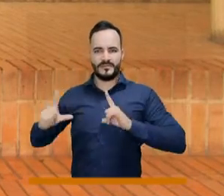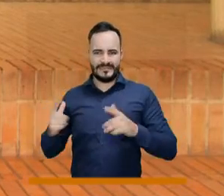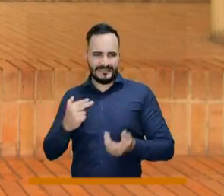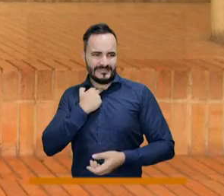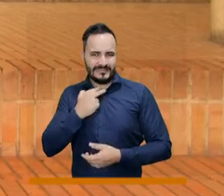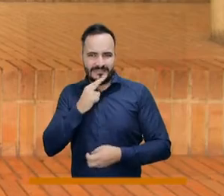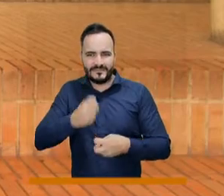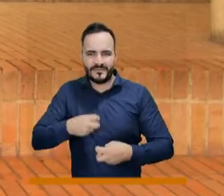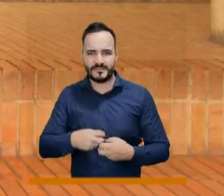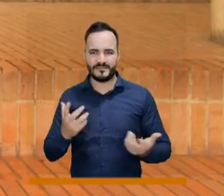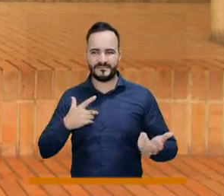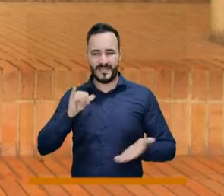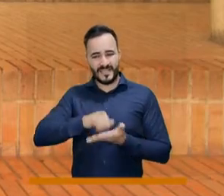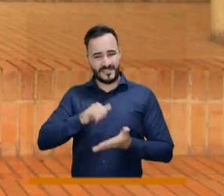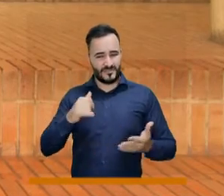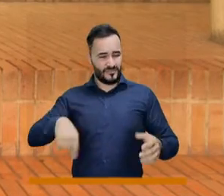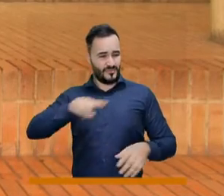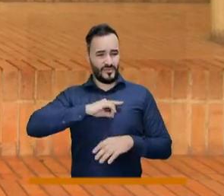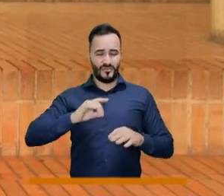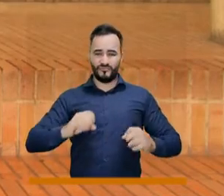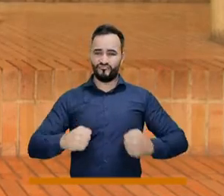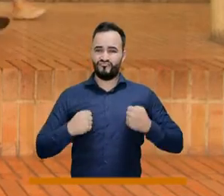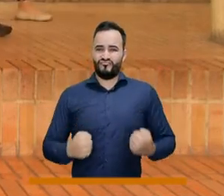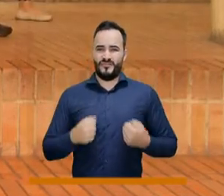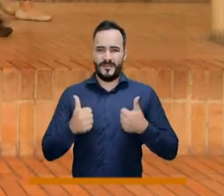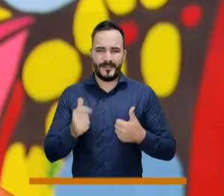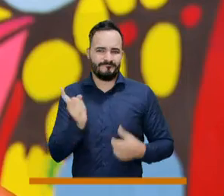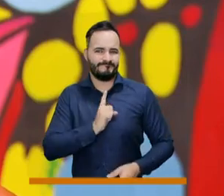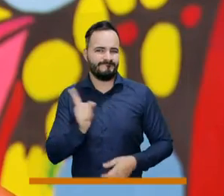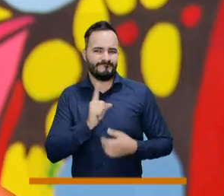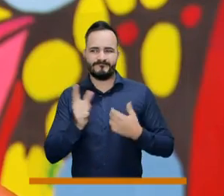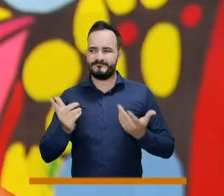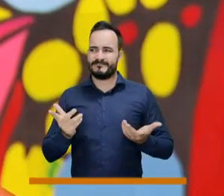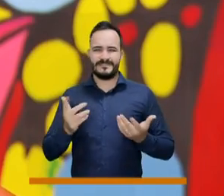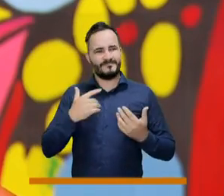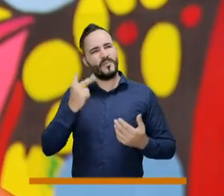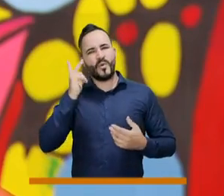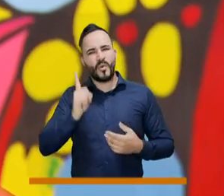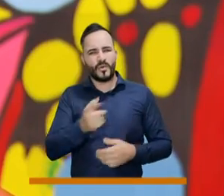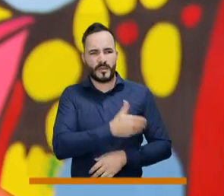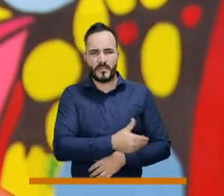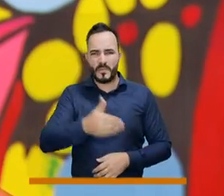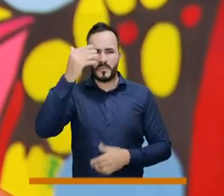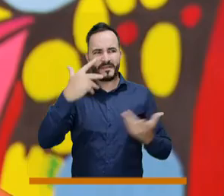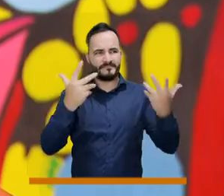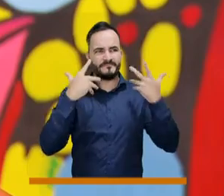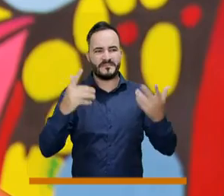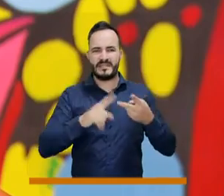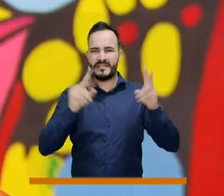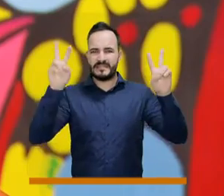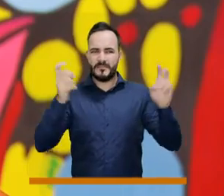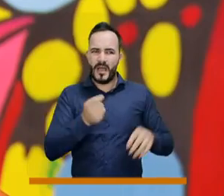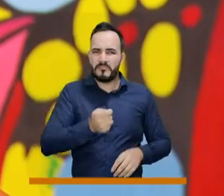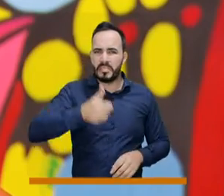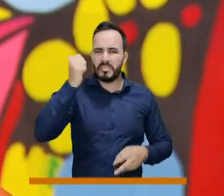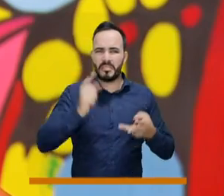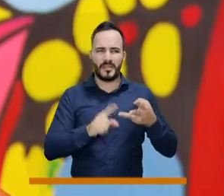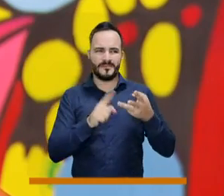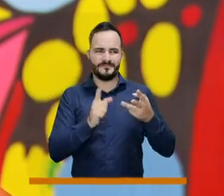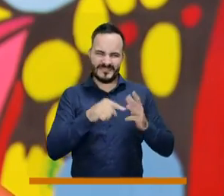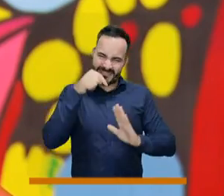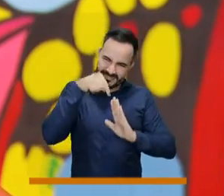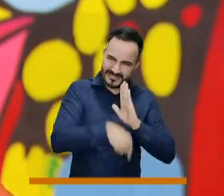muy preparados. ¿Por qué? Porque la educación se está haciendo súper básica, los temas se están haciendo muy corticos, no